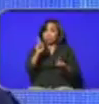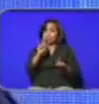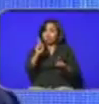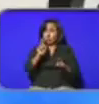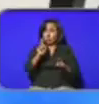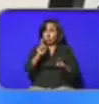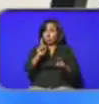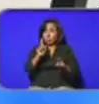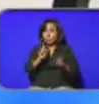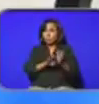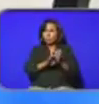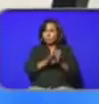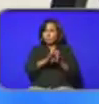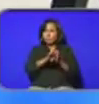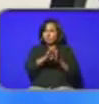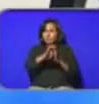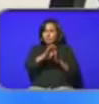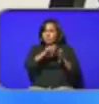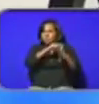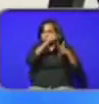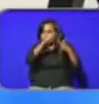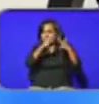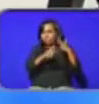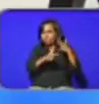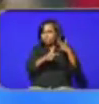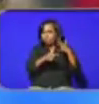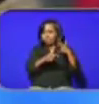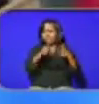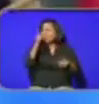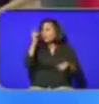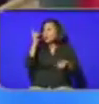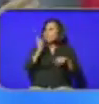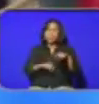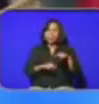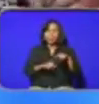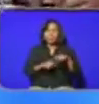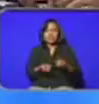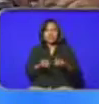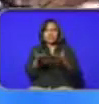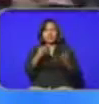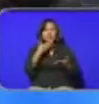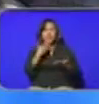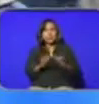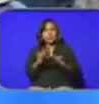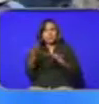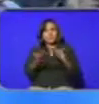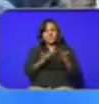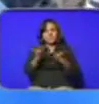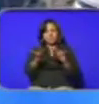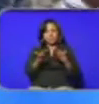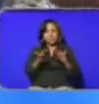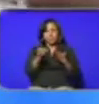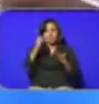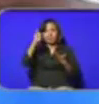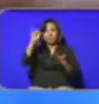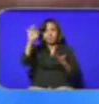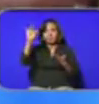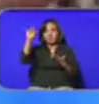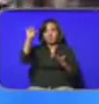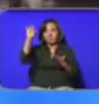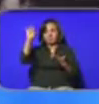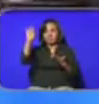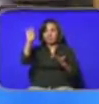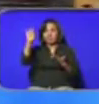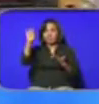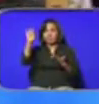esas competencias blandas, no vas a ofrecer el mejor servicio. Entonces, el ICSE se convierte en ese elemento